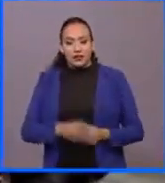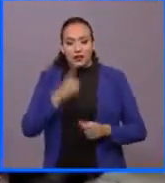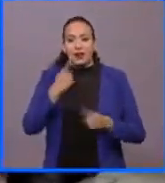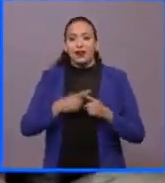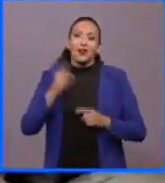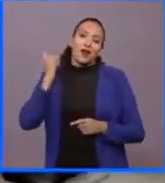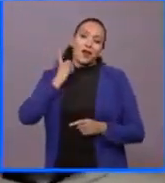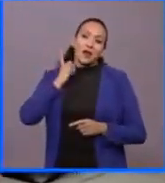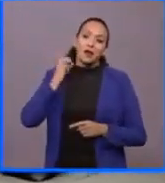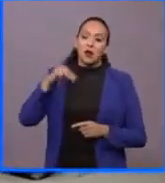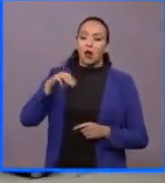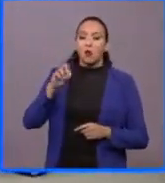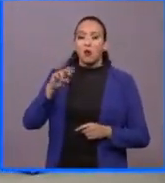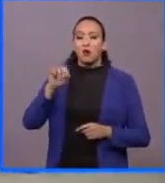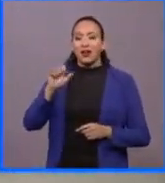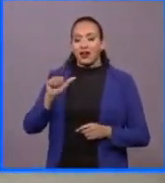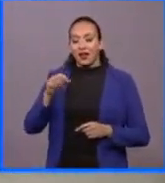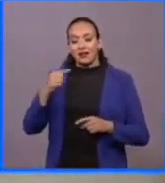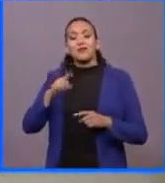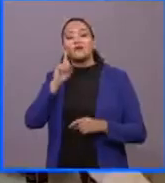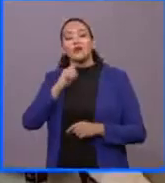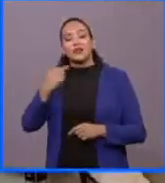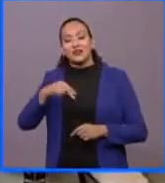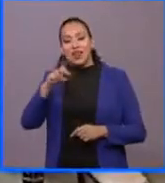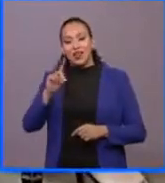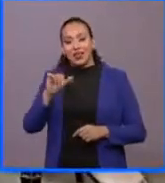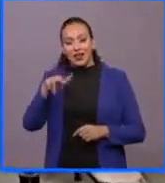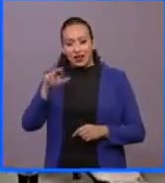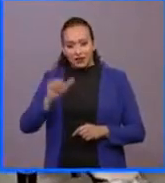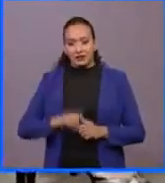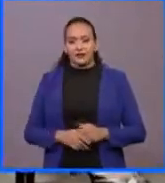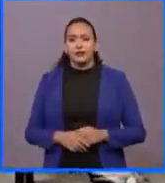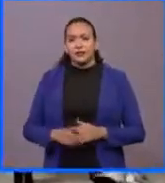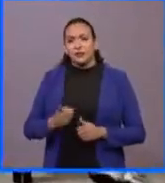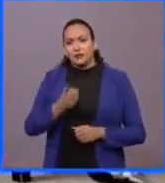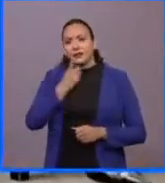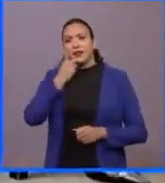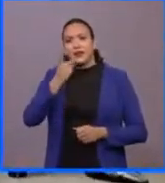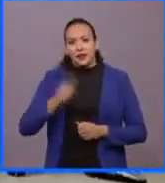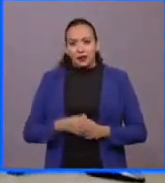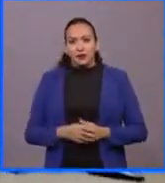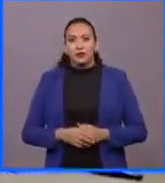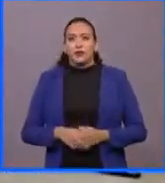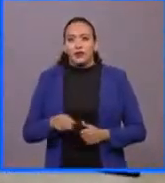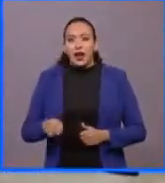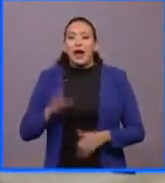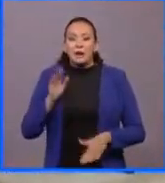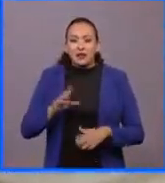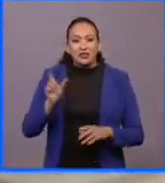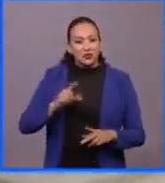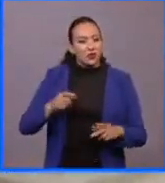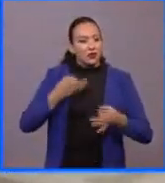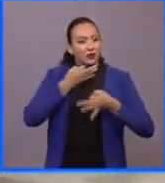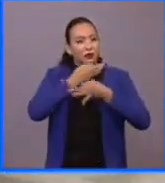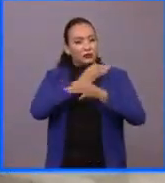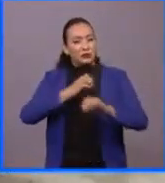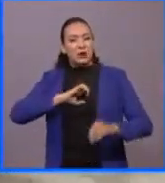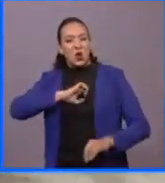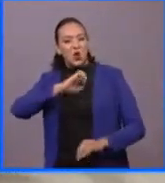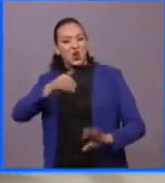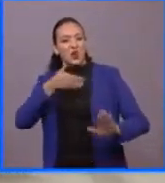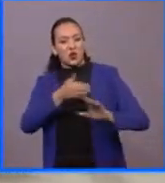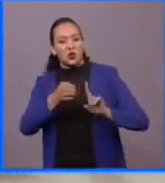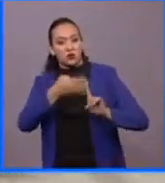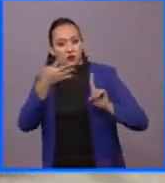la diputada de Morena, Diana Sánchez Barrios. Agregó que los discursos de odio invisibilizan los